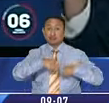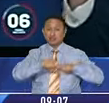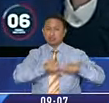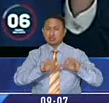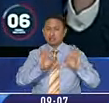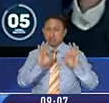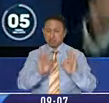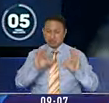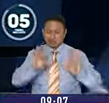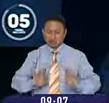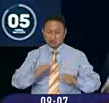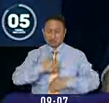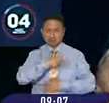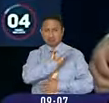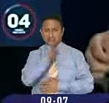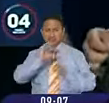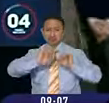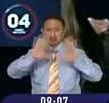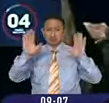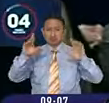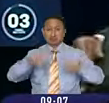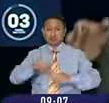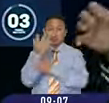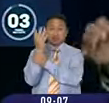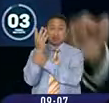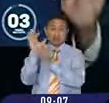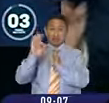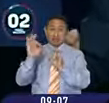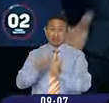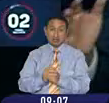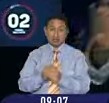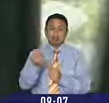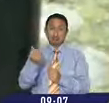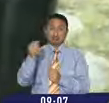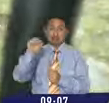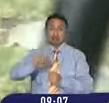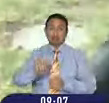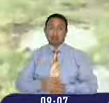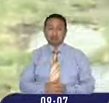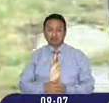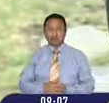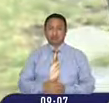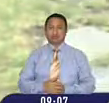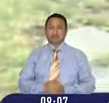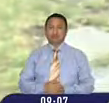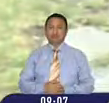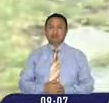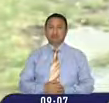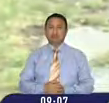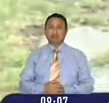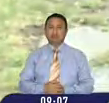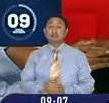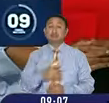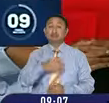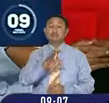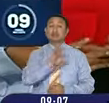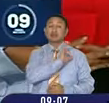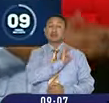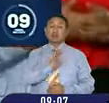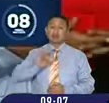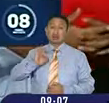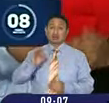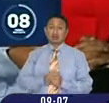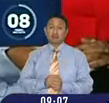bien, con las manos transparentes y sin grisete, la plata se alcanza. En el eje de seguridad, Paola Pavón cuestionó